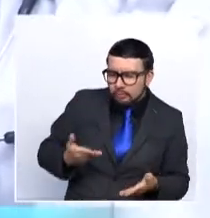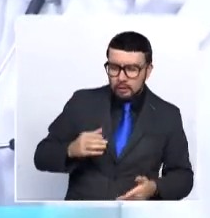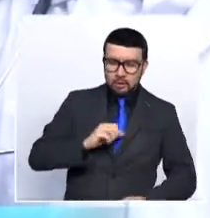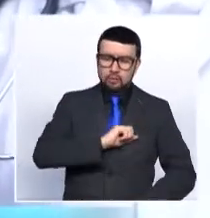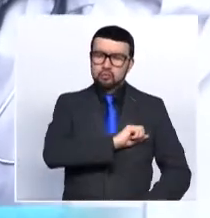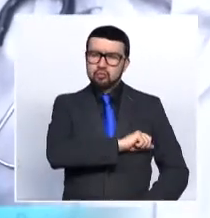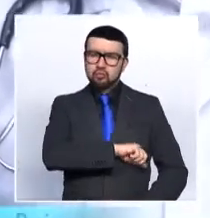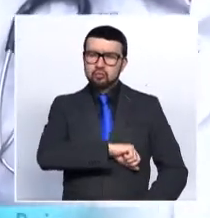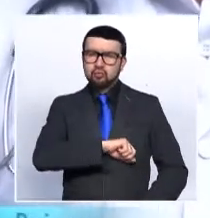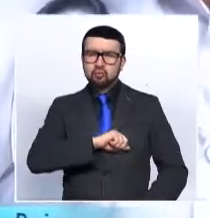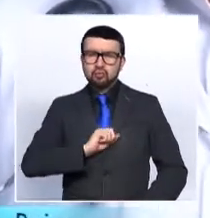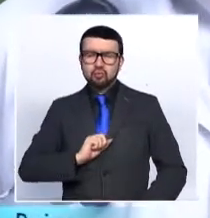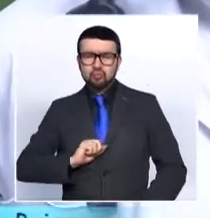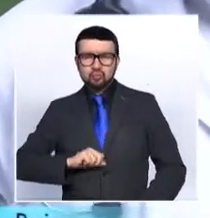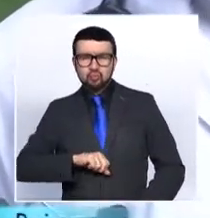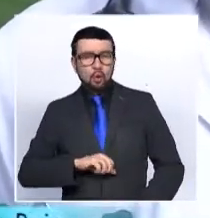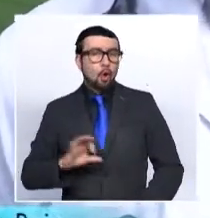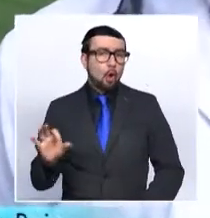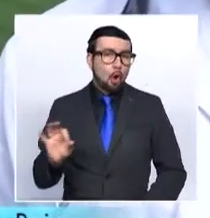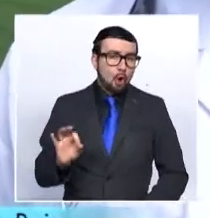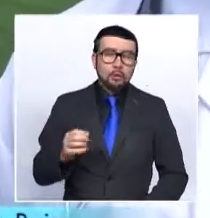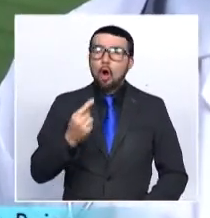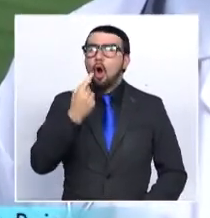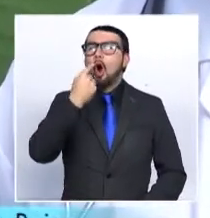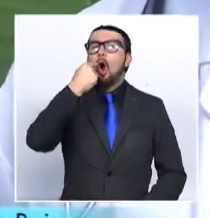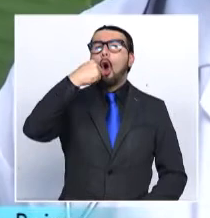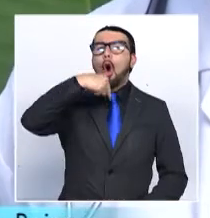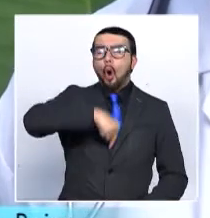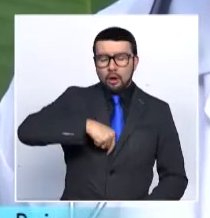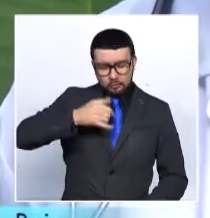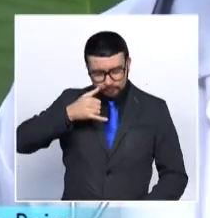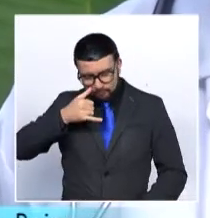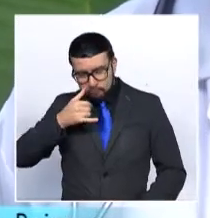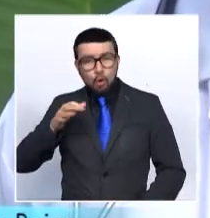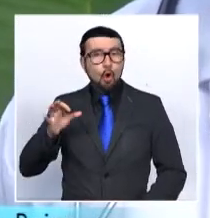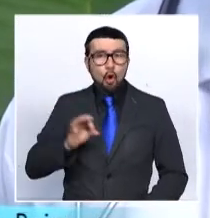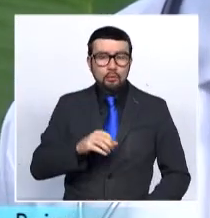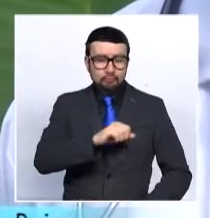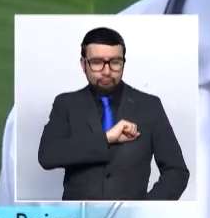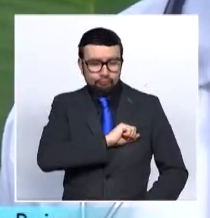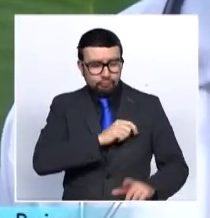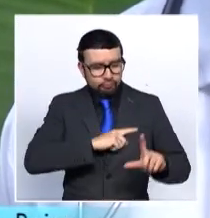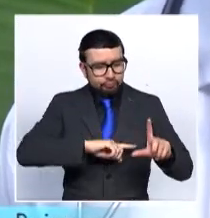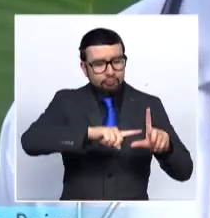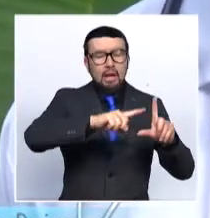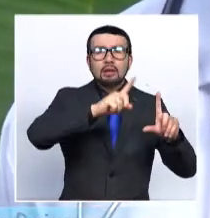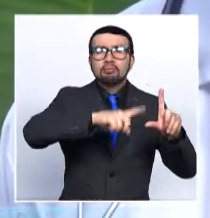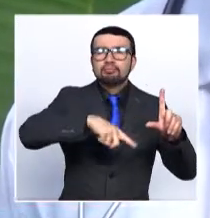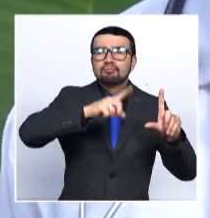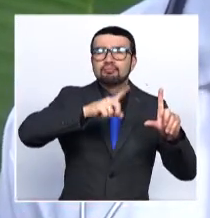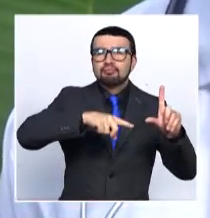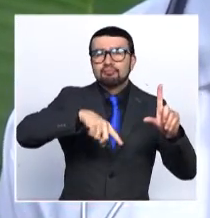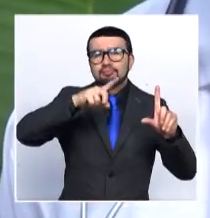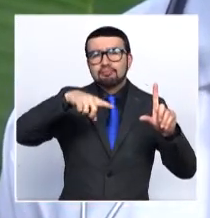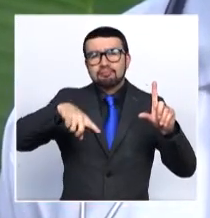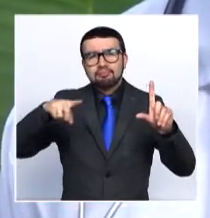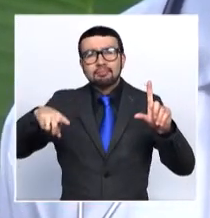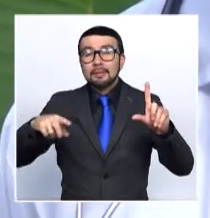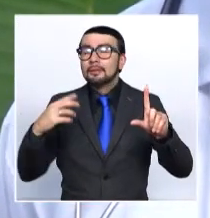un electrocardiograma o una endoscopia. O sea, estas son cosas diagnósticas para que el médico tenga un